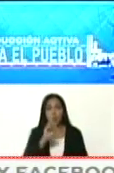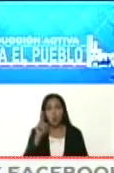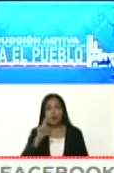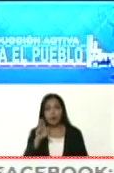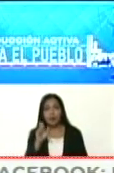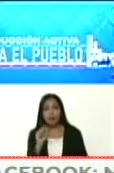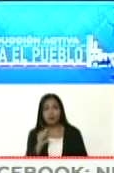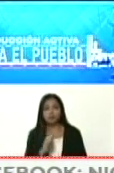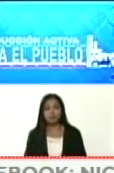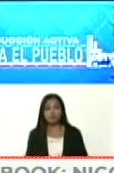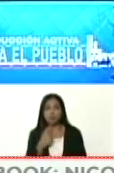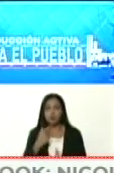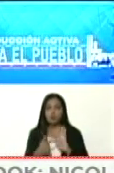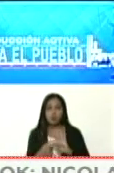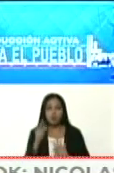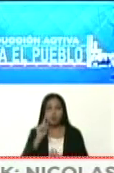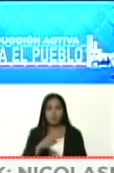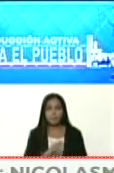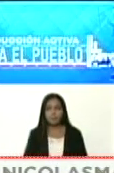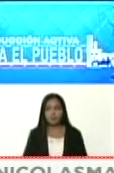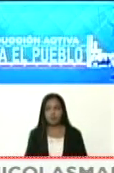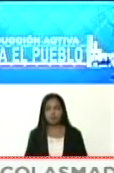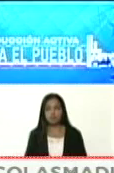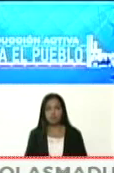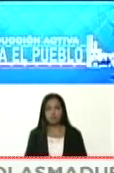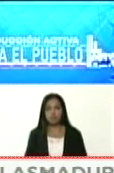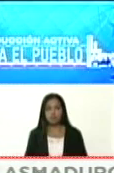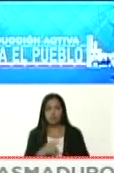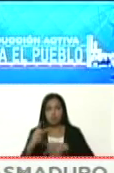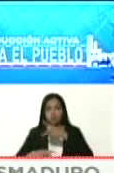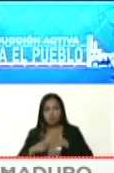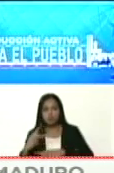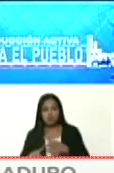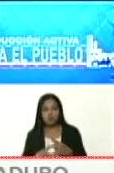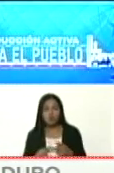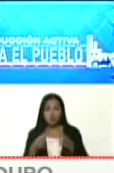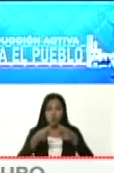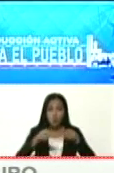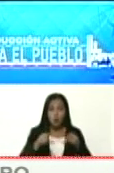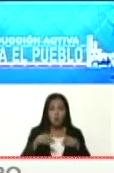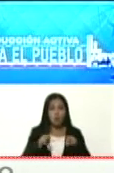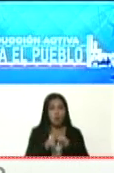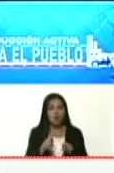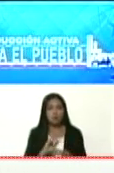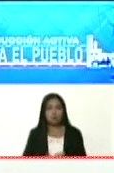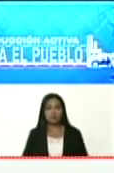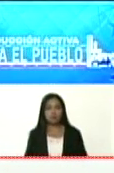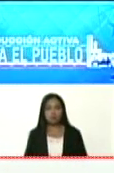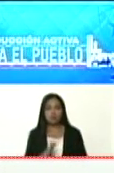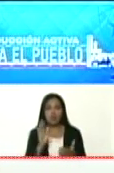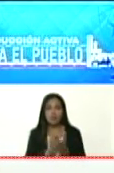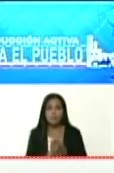muestra, ahí está pues, un botón. La producción de huevos,